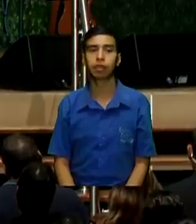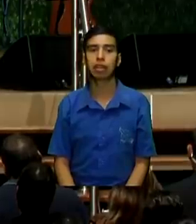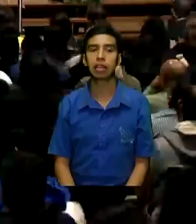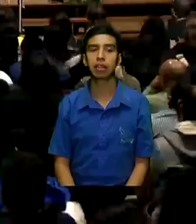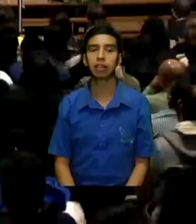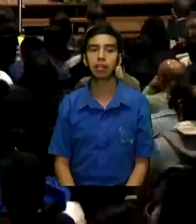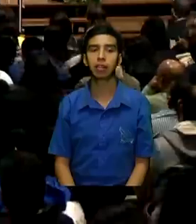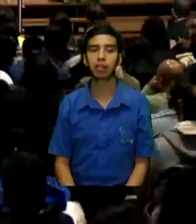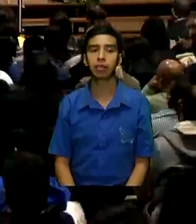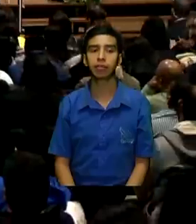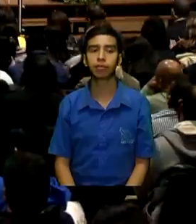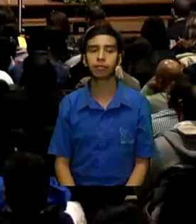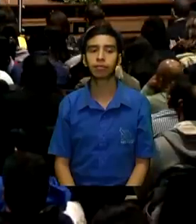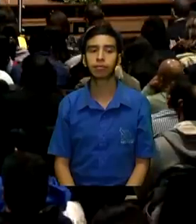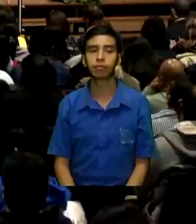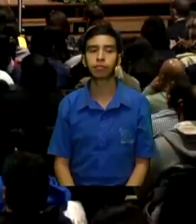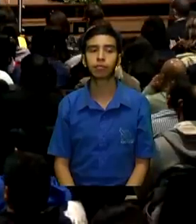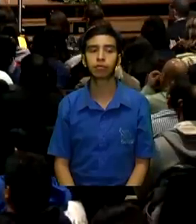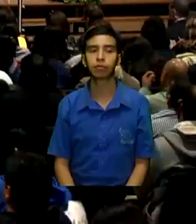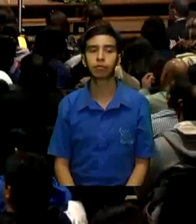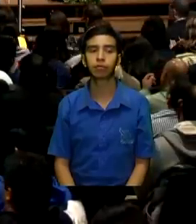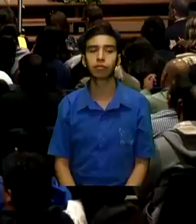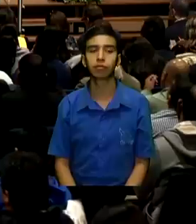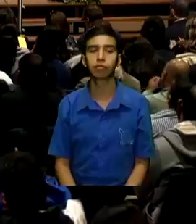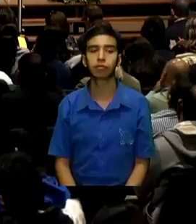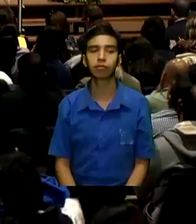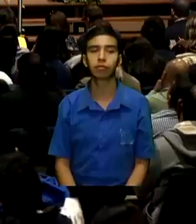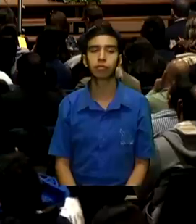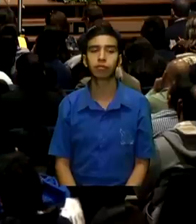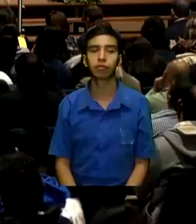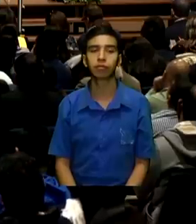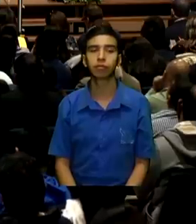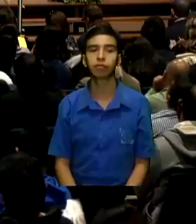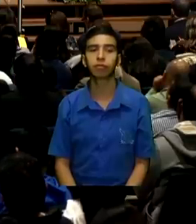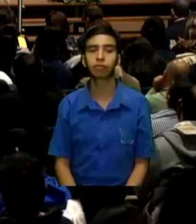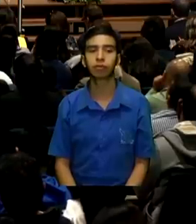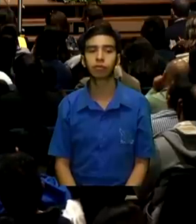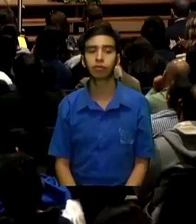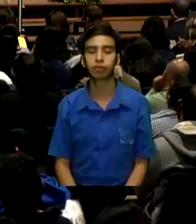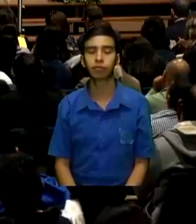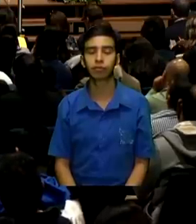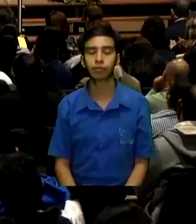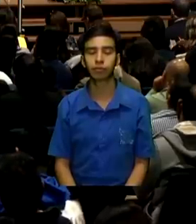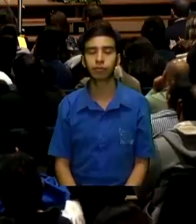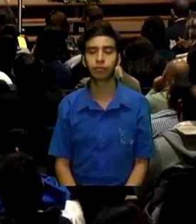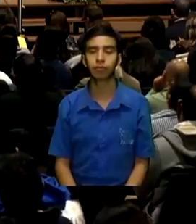Exacto. Me gusta hablar con usted, fíjese. Está al tanto siempre de la jugada.